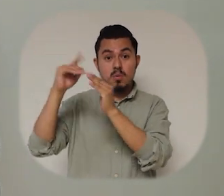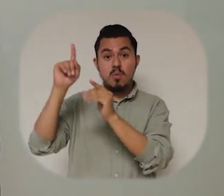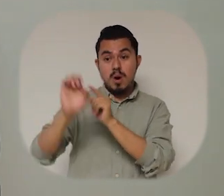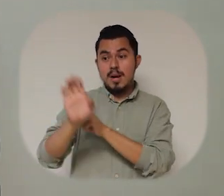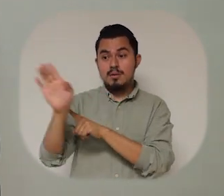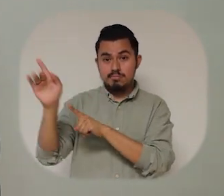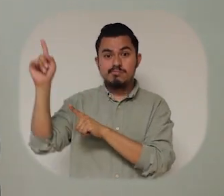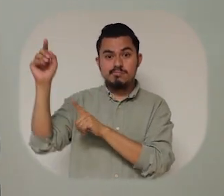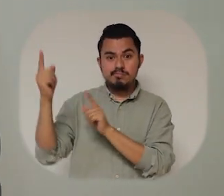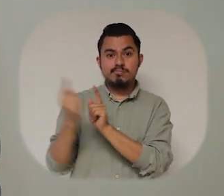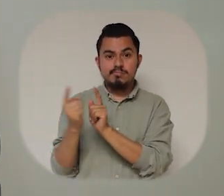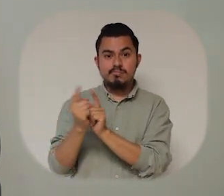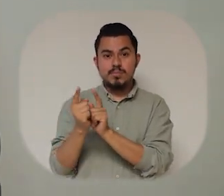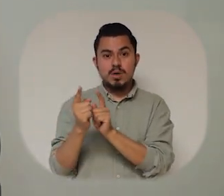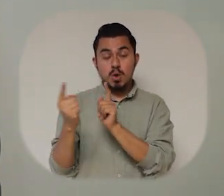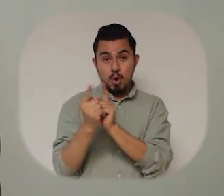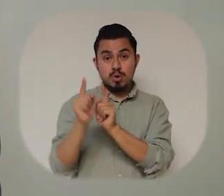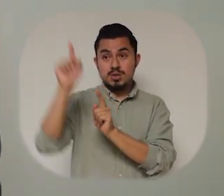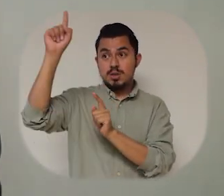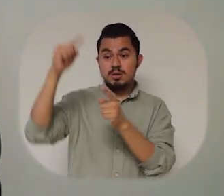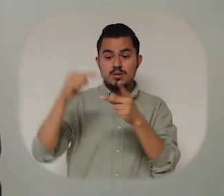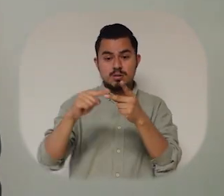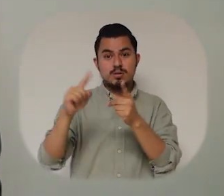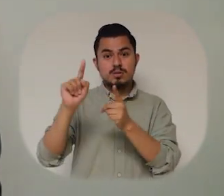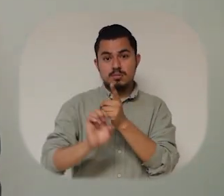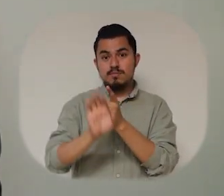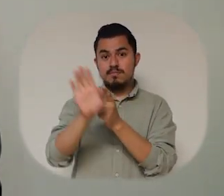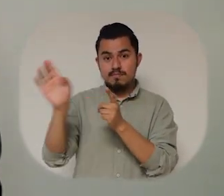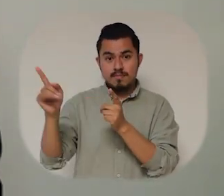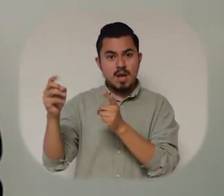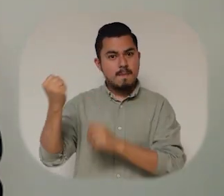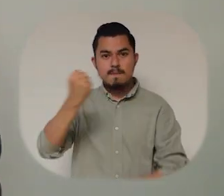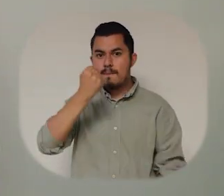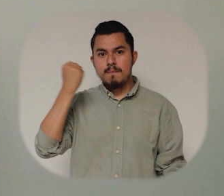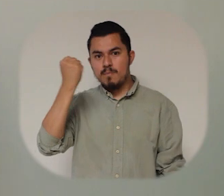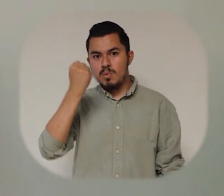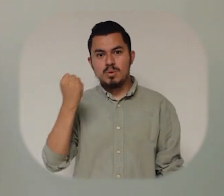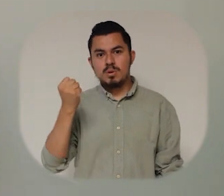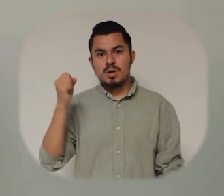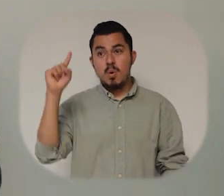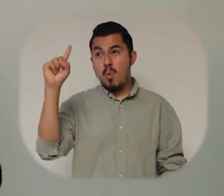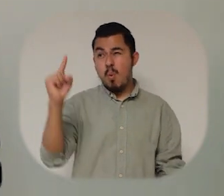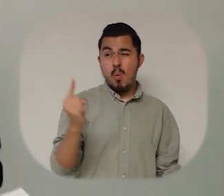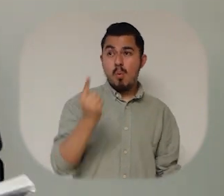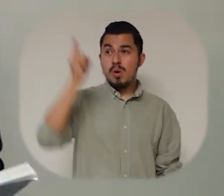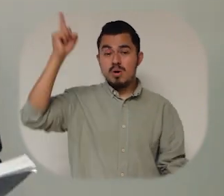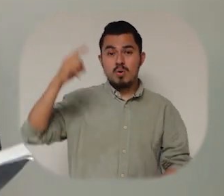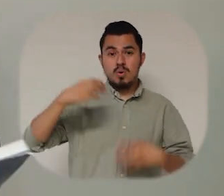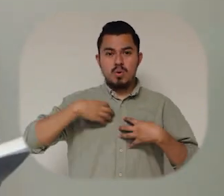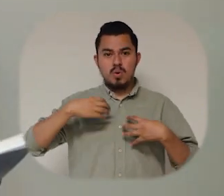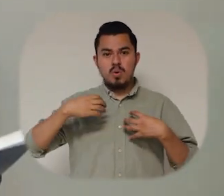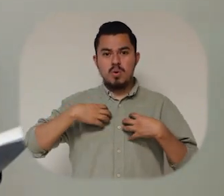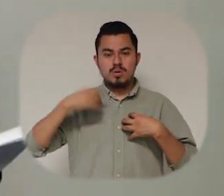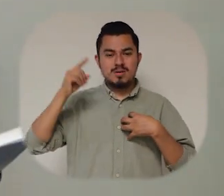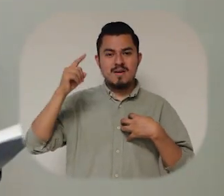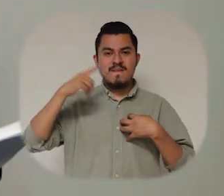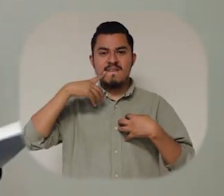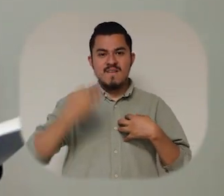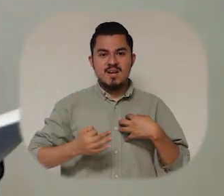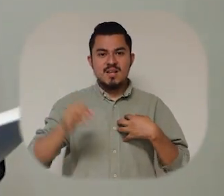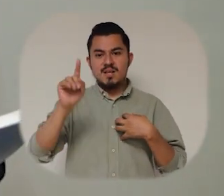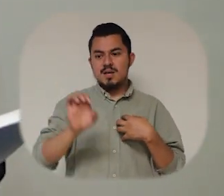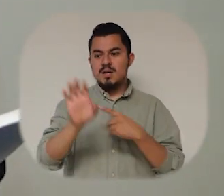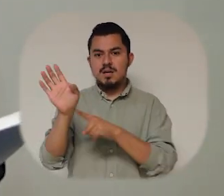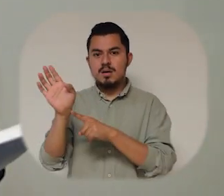el conocer a Dios y a Jesús Cristo es así de importante. El conocer al único Dios verdadero y al Cristo. Espero que